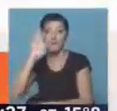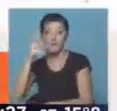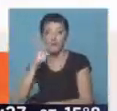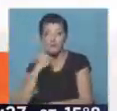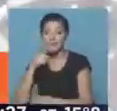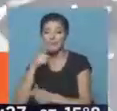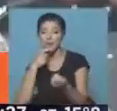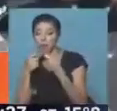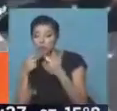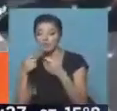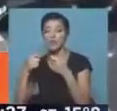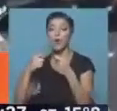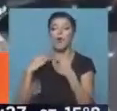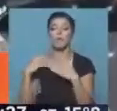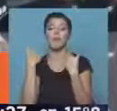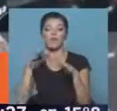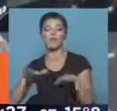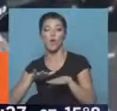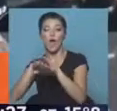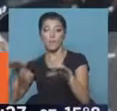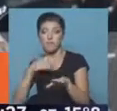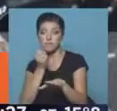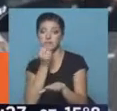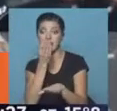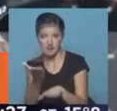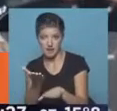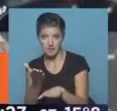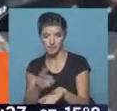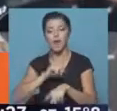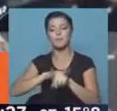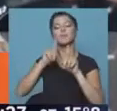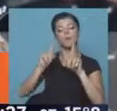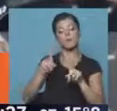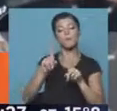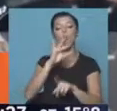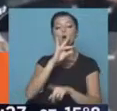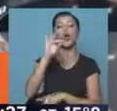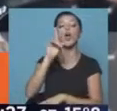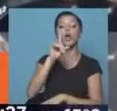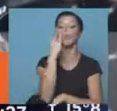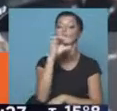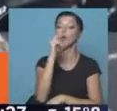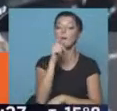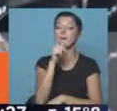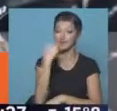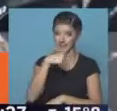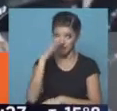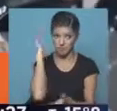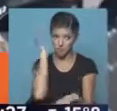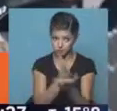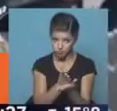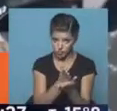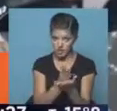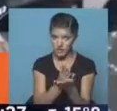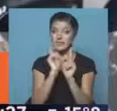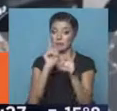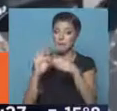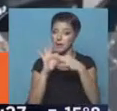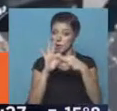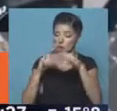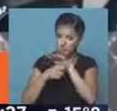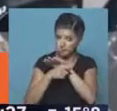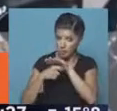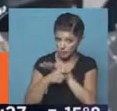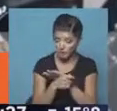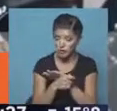premiada. En un escenario paralelo, el expresidente Lula da Silva afronta una posible sentencia también por hechos de corrupción que